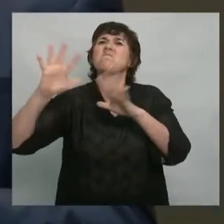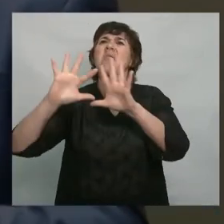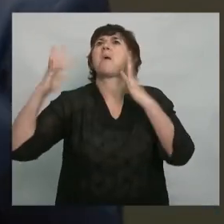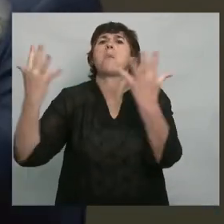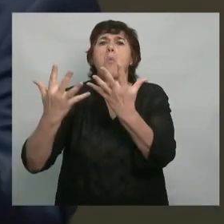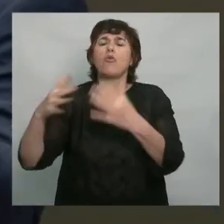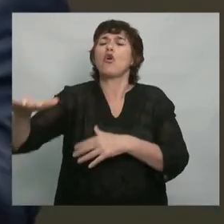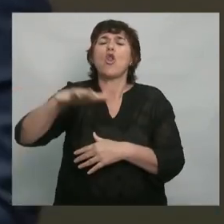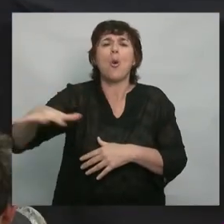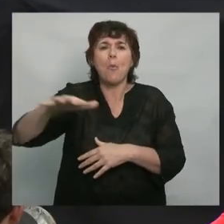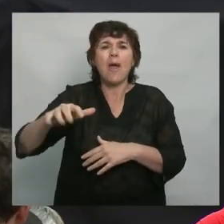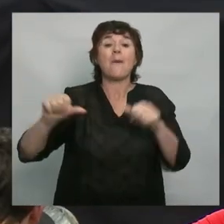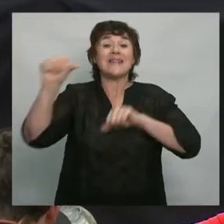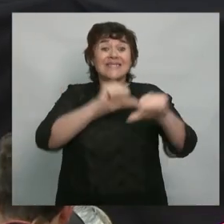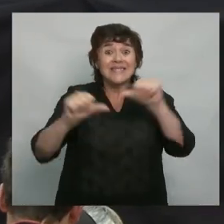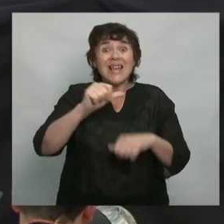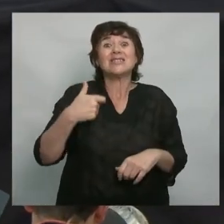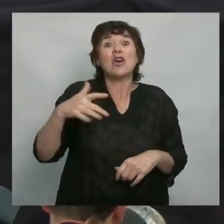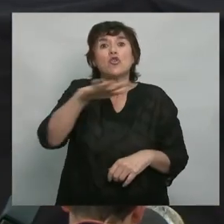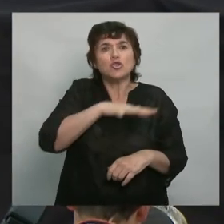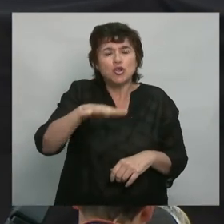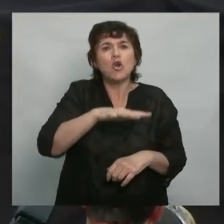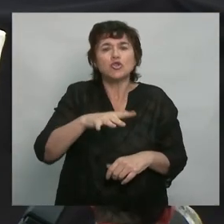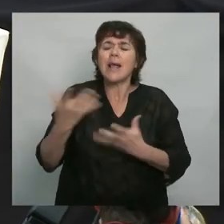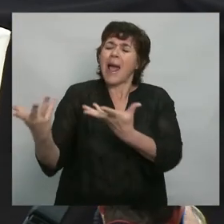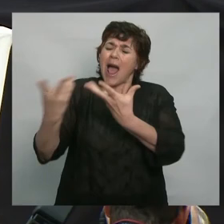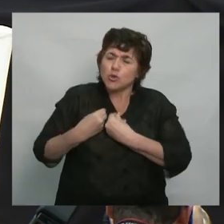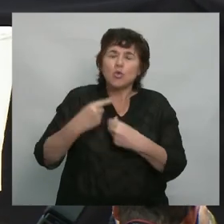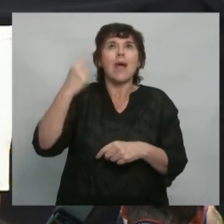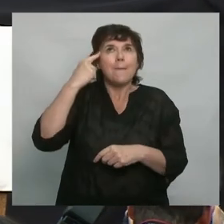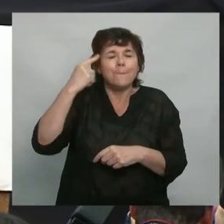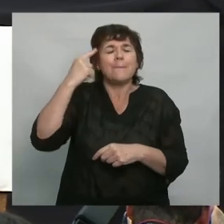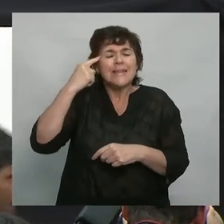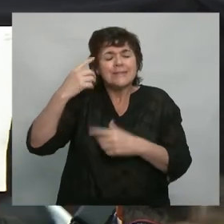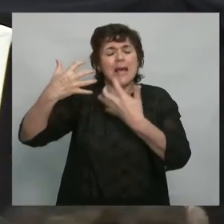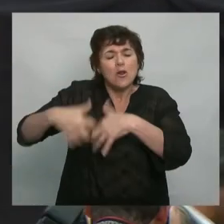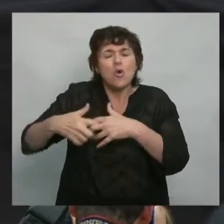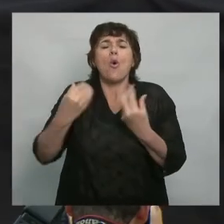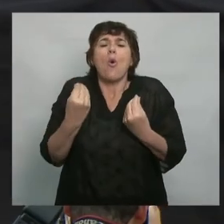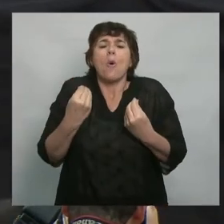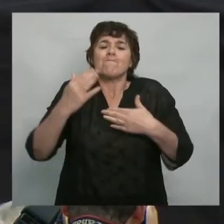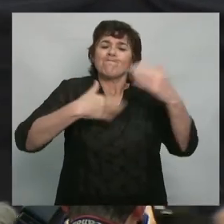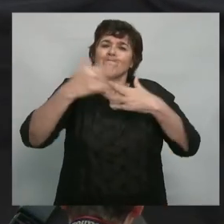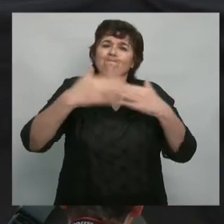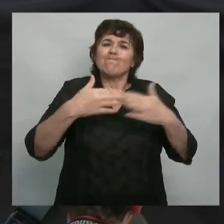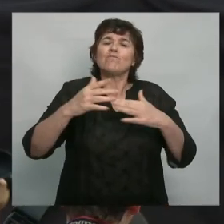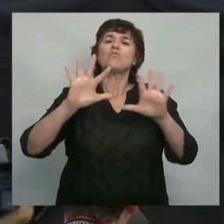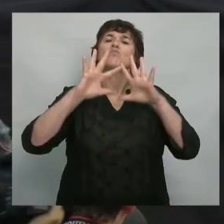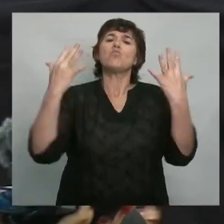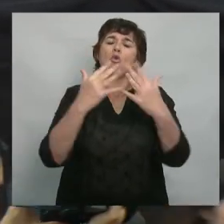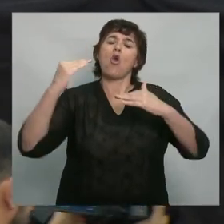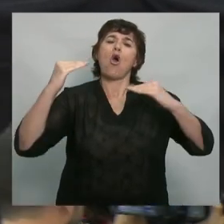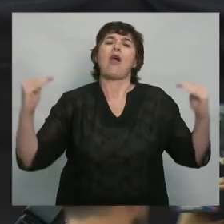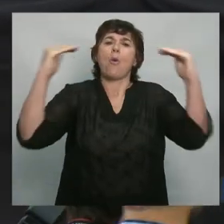pueblos. Las ciencias sociales nos pueden ayudar a pensar mejor cómo construir un futuro de igualdad,